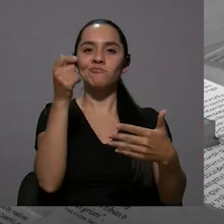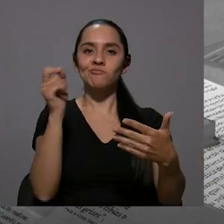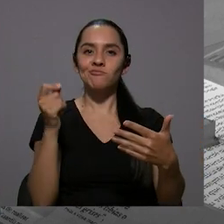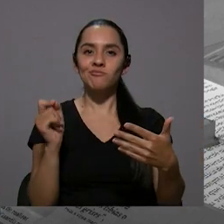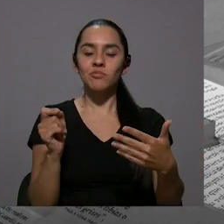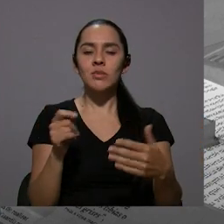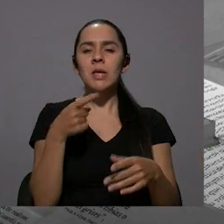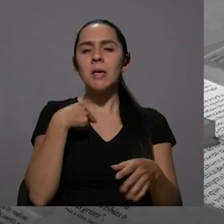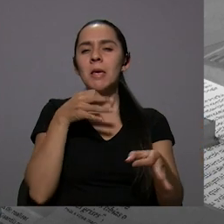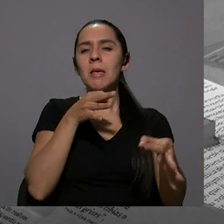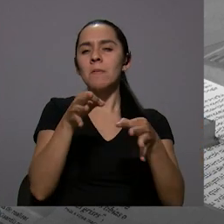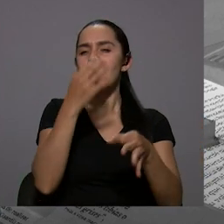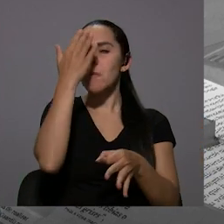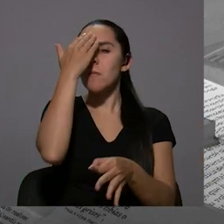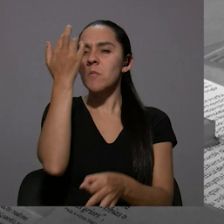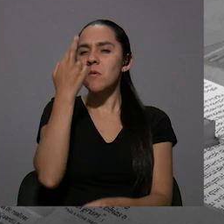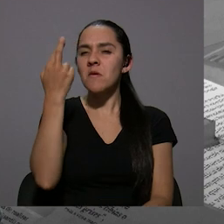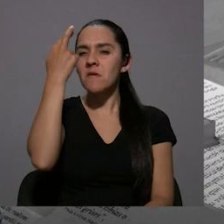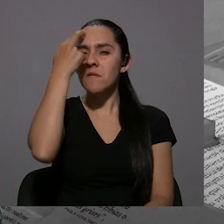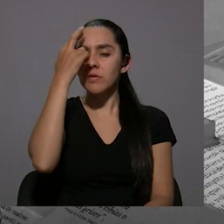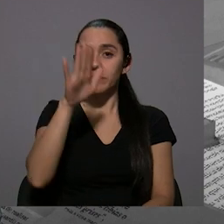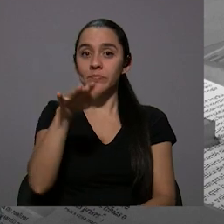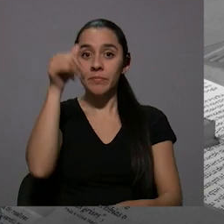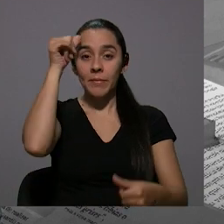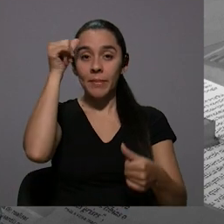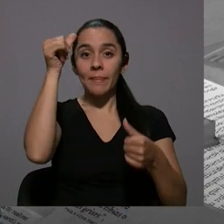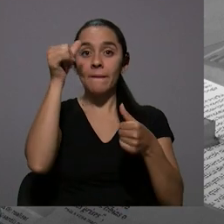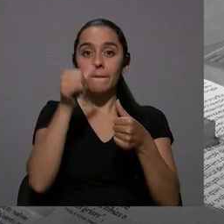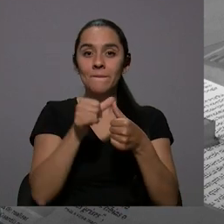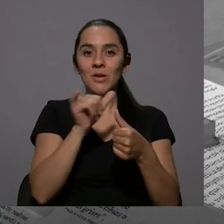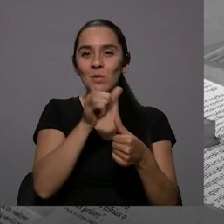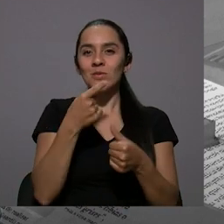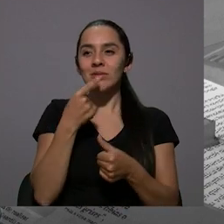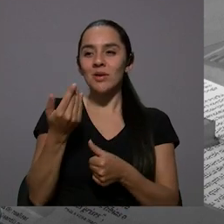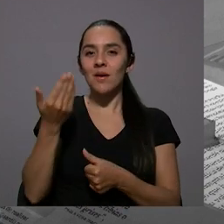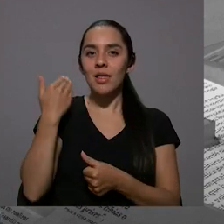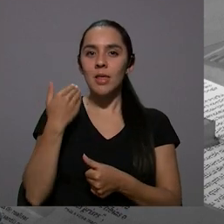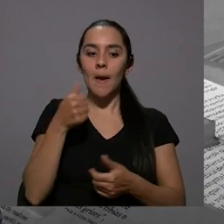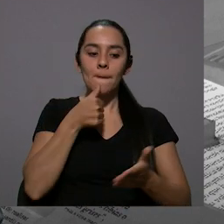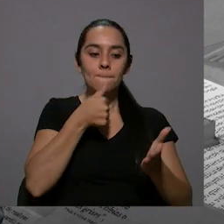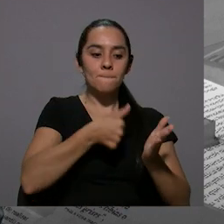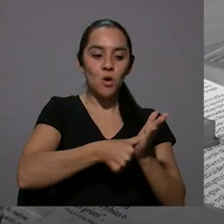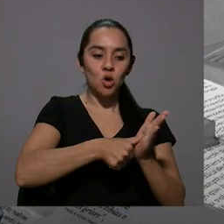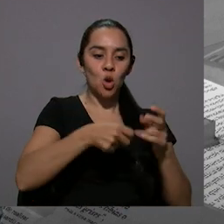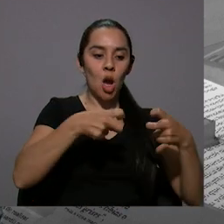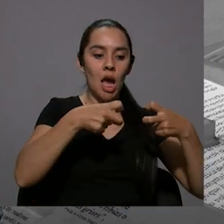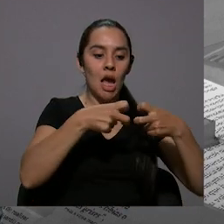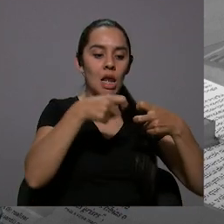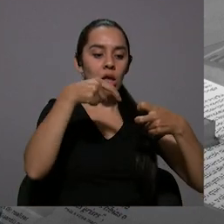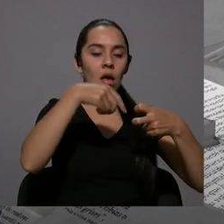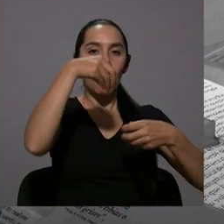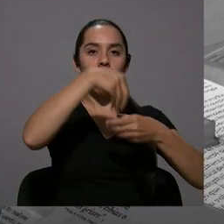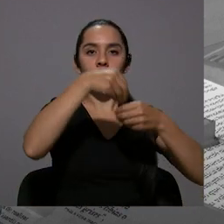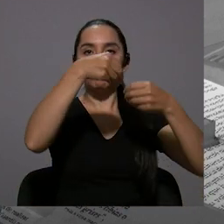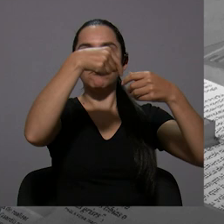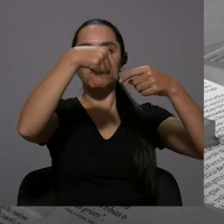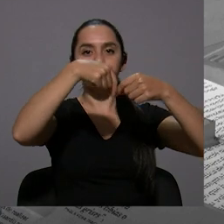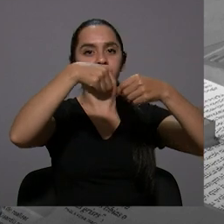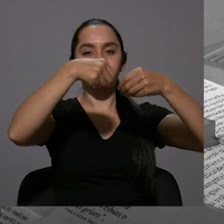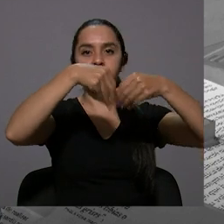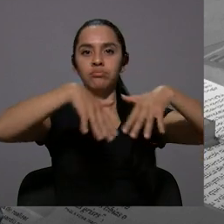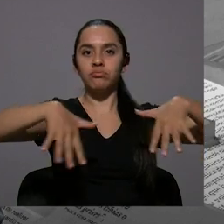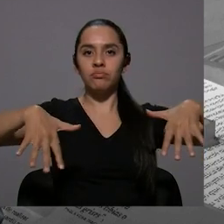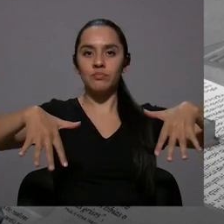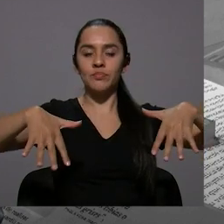explicarles un poquito el Por qué verdad recordemos que bien usted lo dijo Ahora voto electrónico es una gama muy amplia es un es voto